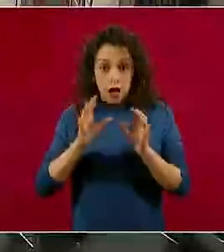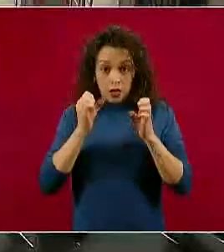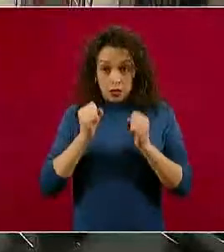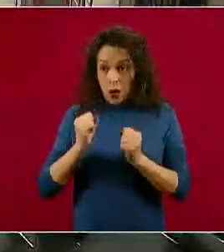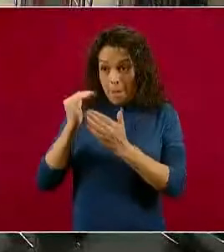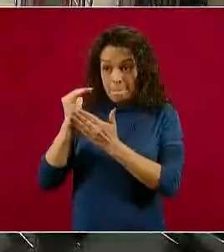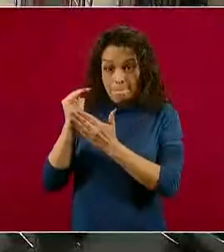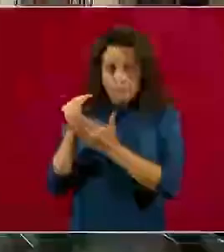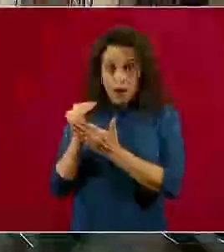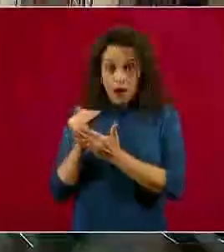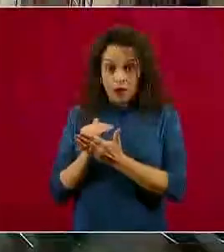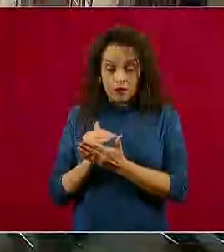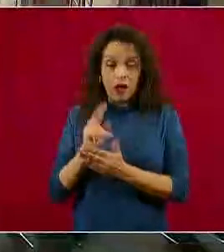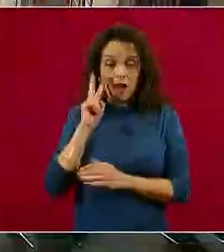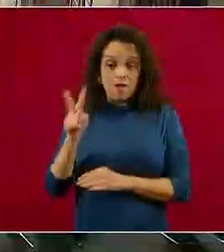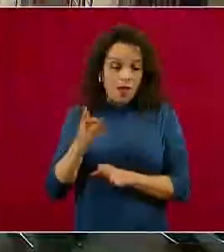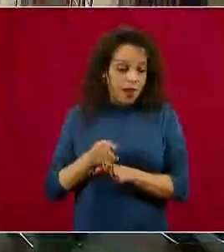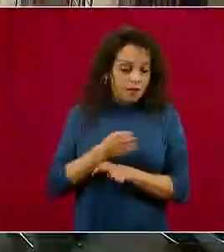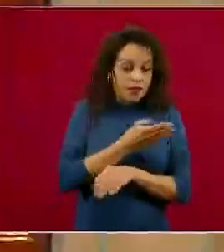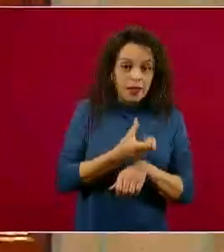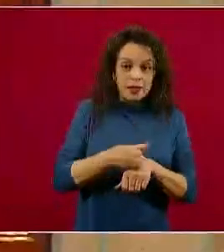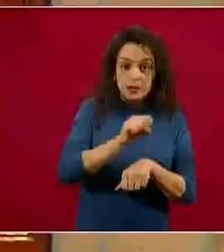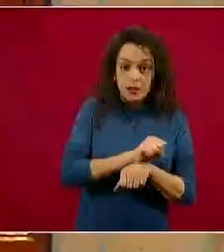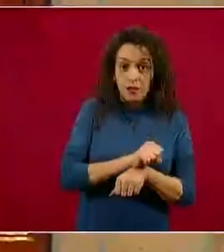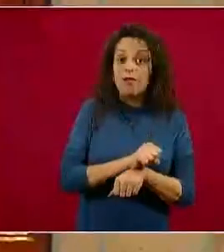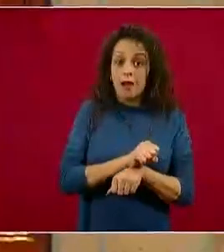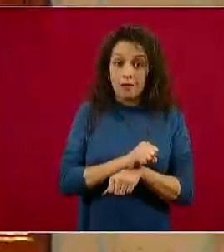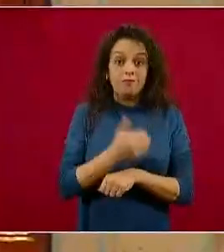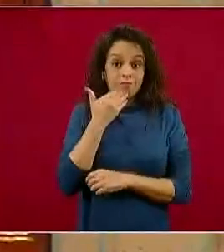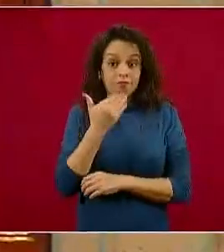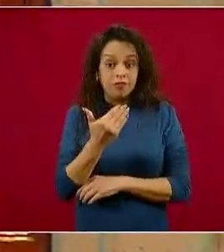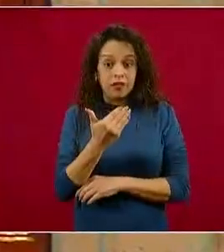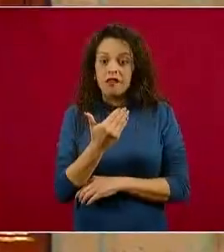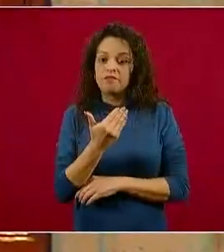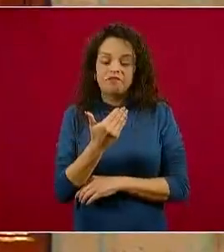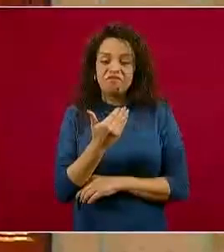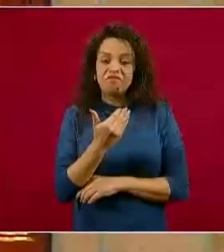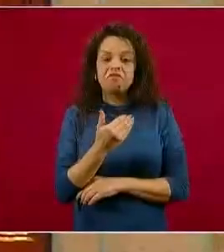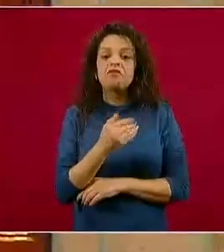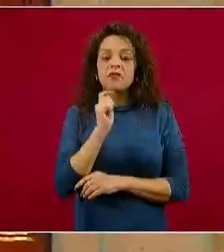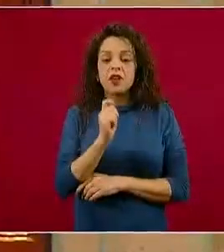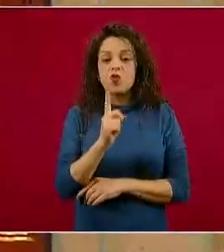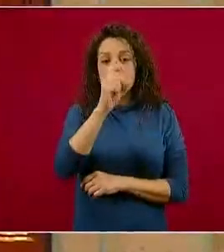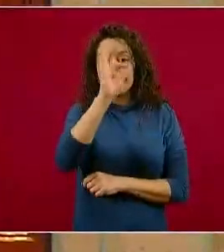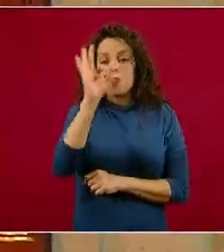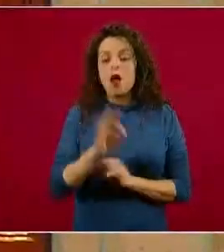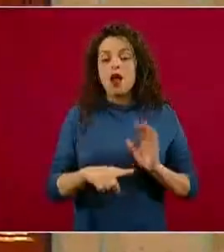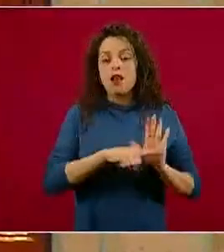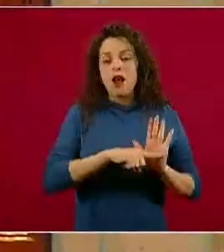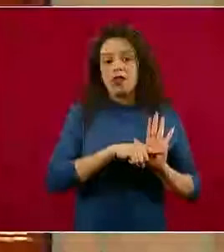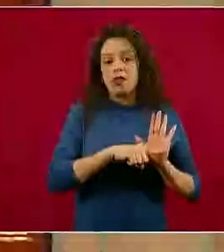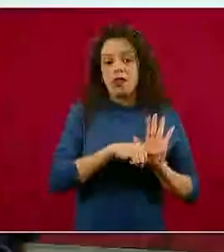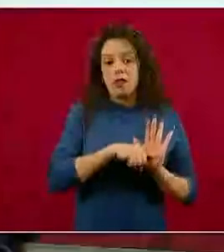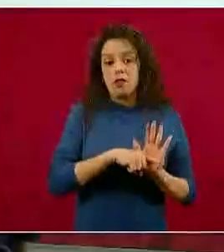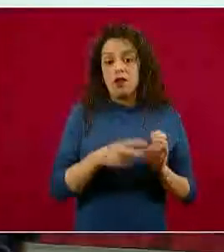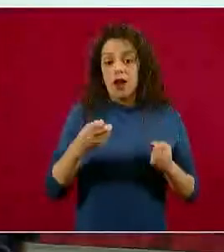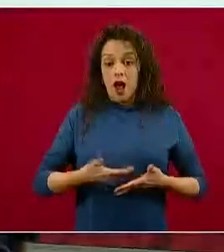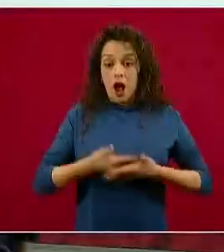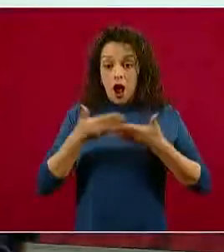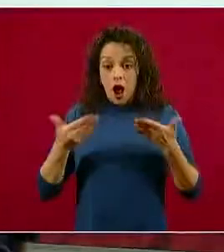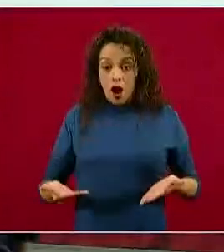veíamos viendo en semanas previas de manera importante, de hecho fue solamente de -1%, lo cual para el día de hoy ya